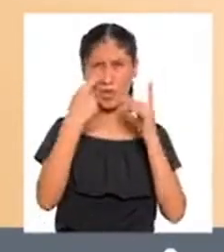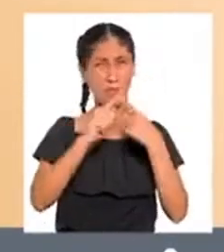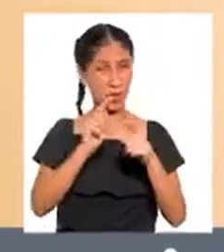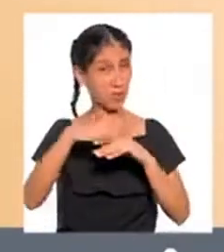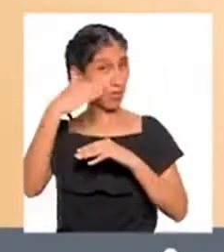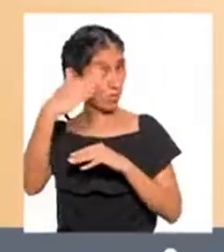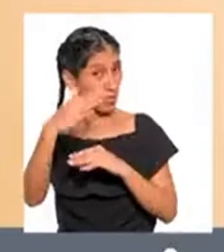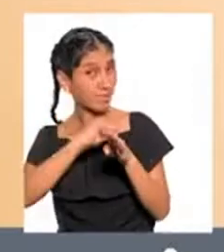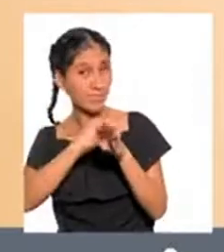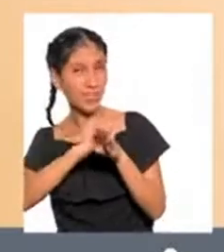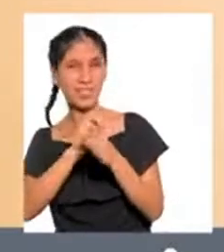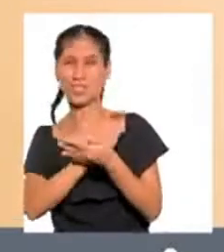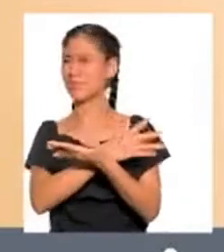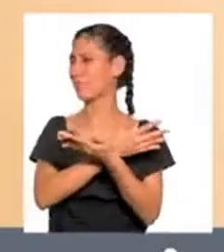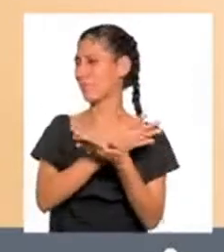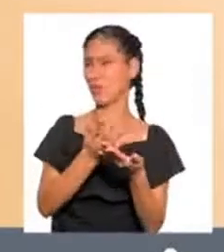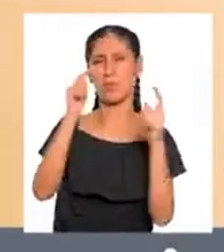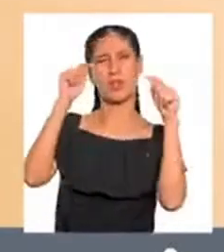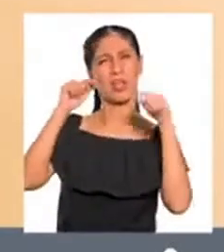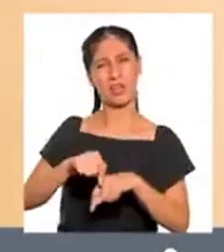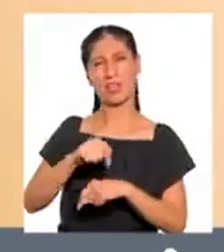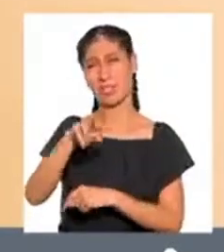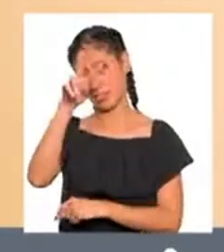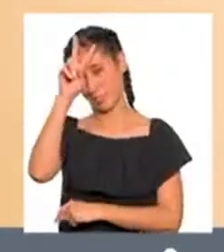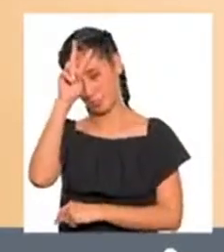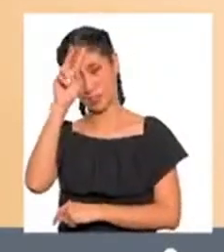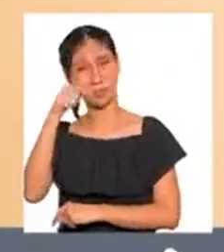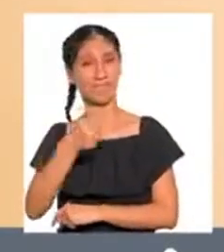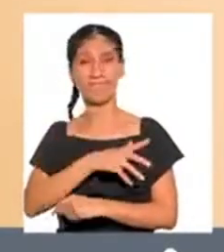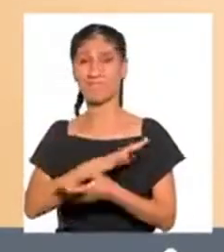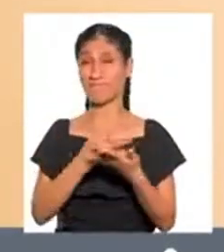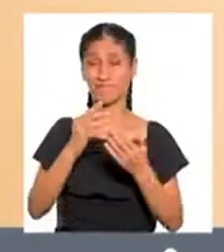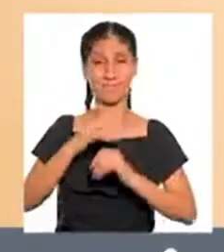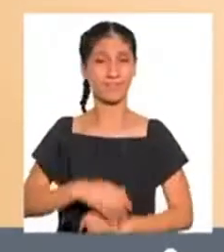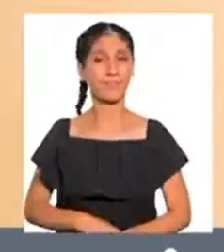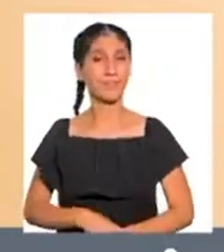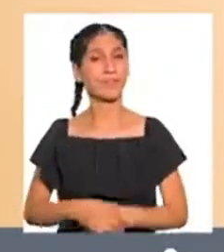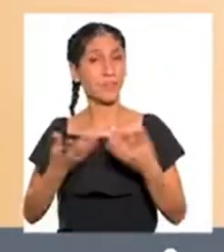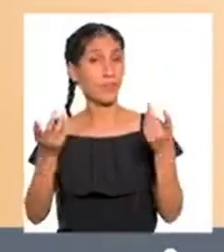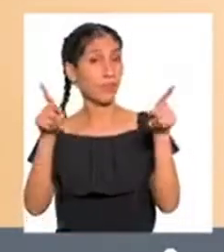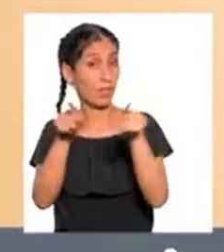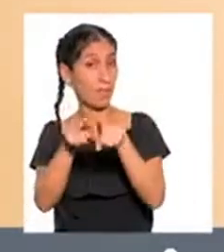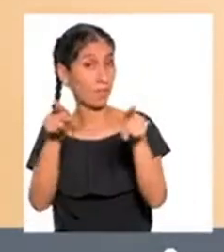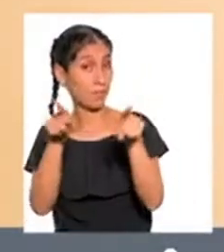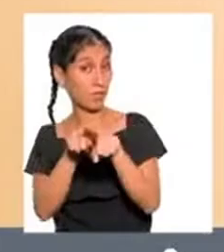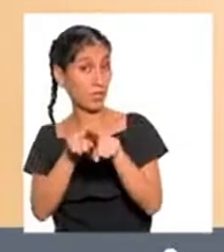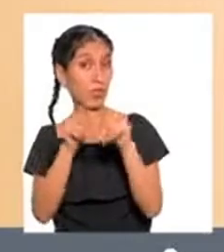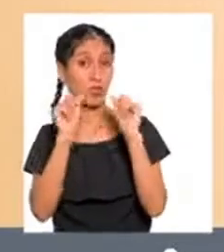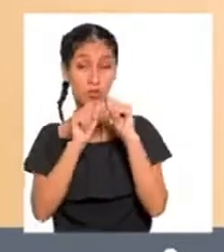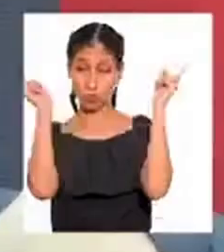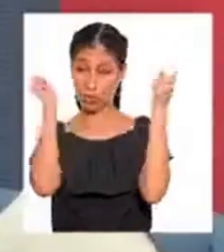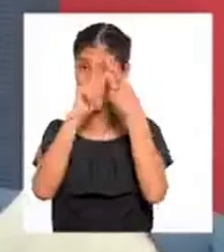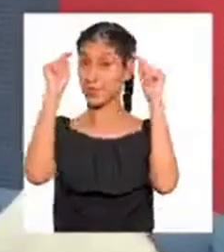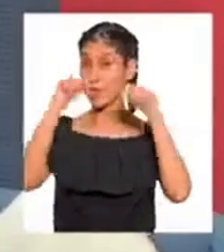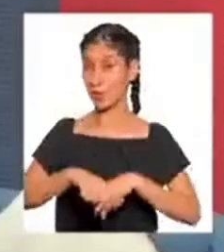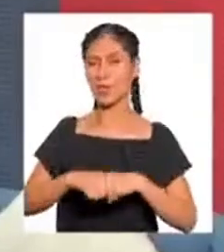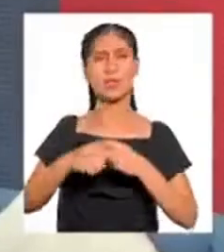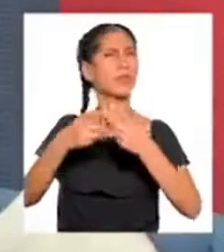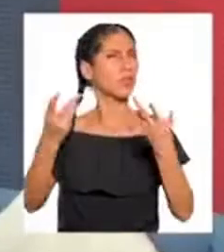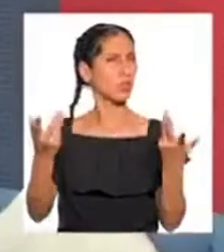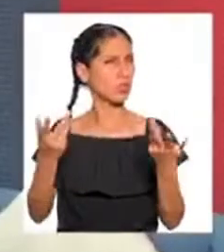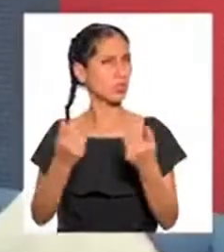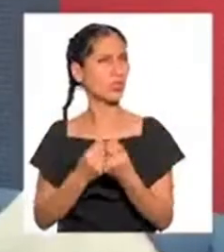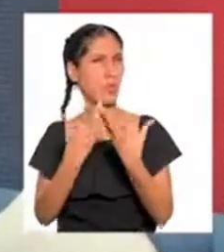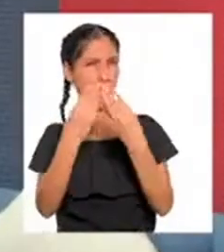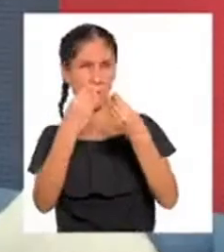deficiente debido a las condiciones adversas que se presentaron en este periodo de tiempo y que incluso persisten en la actualidad. Entonces,